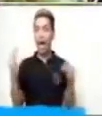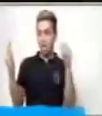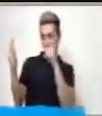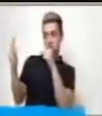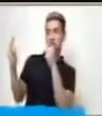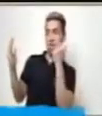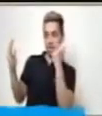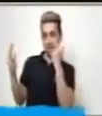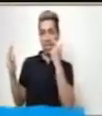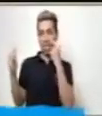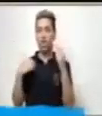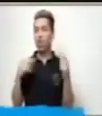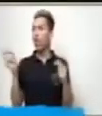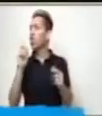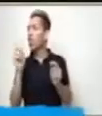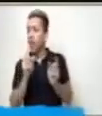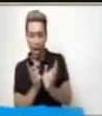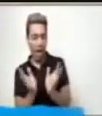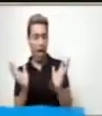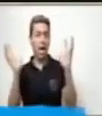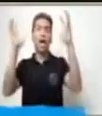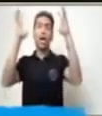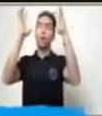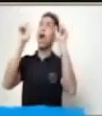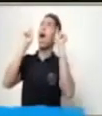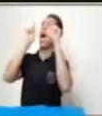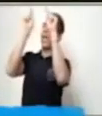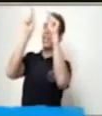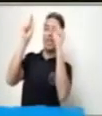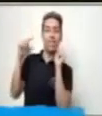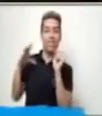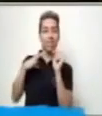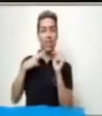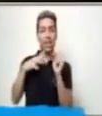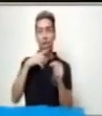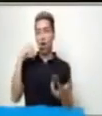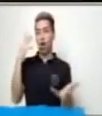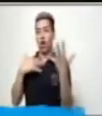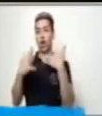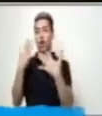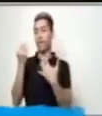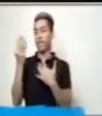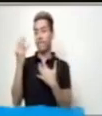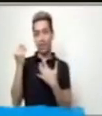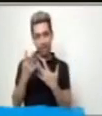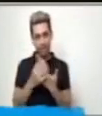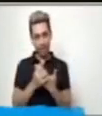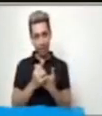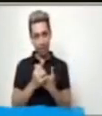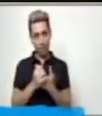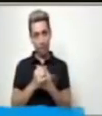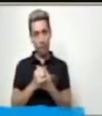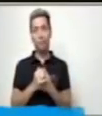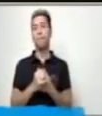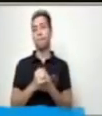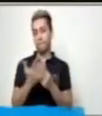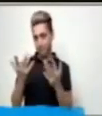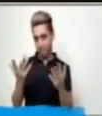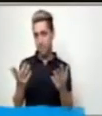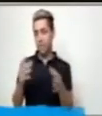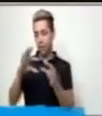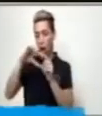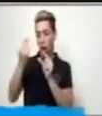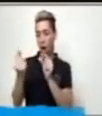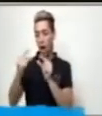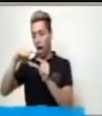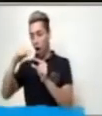árboles. En donde observamos el color verde en los árboles. Claro, en las hojas.